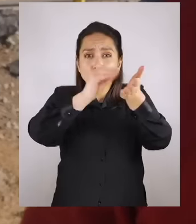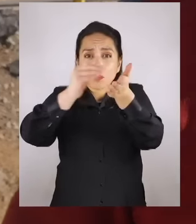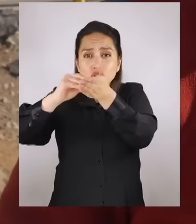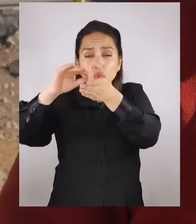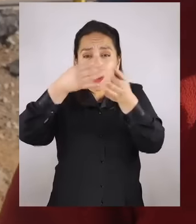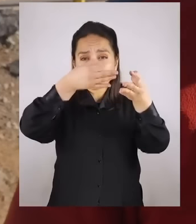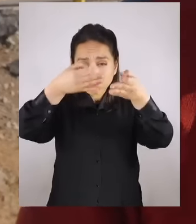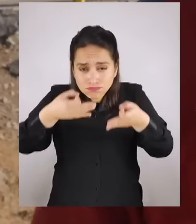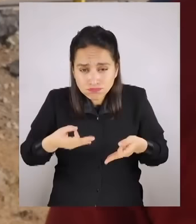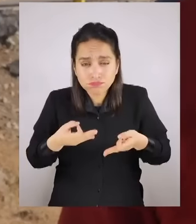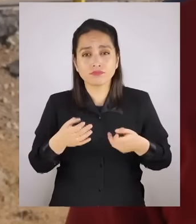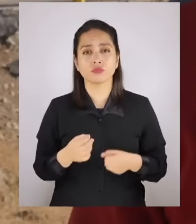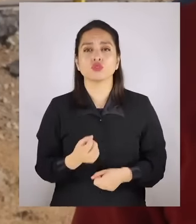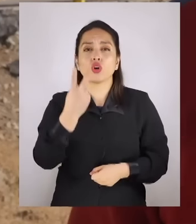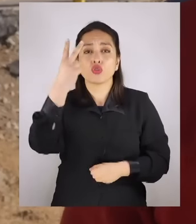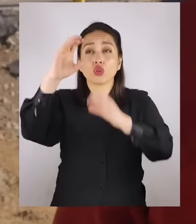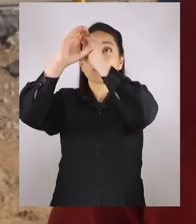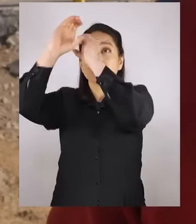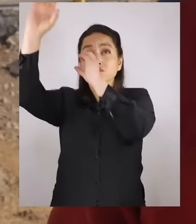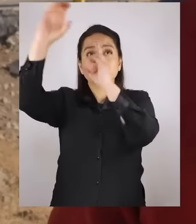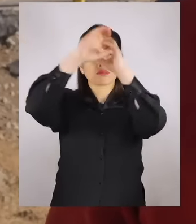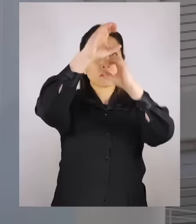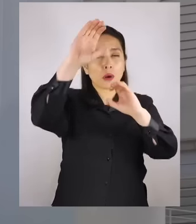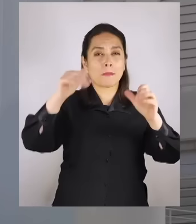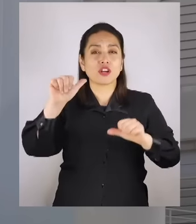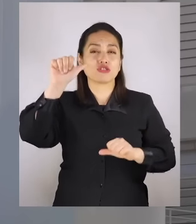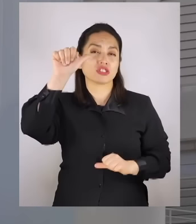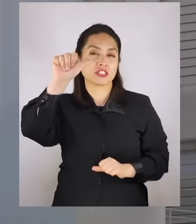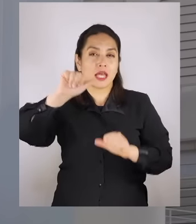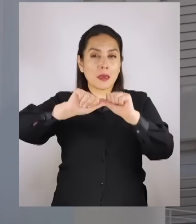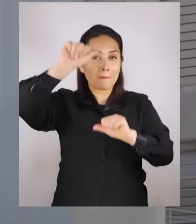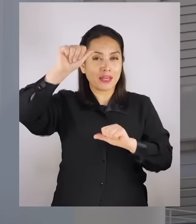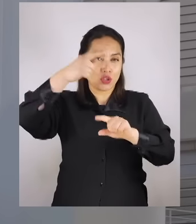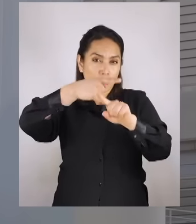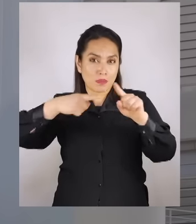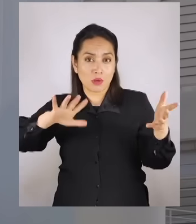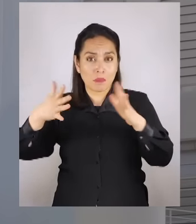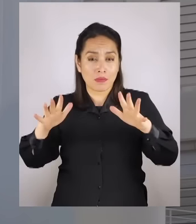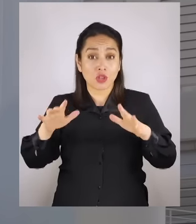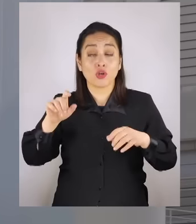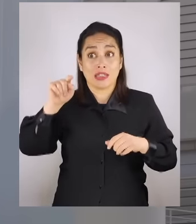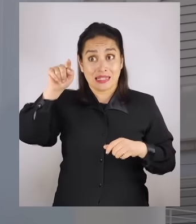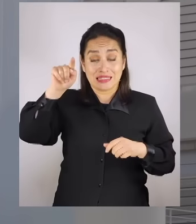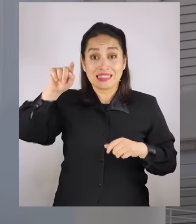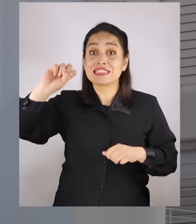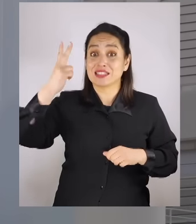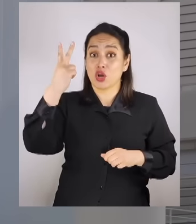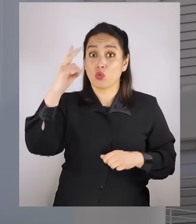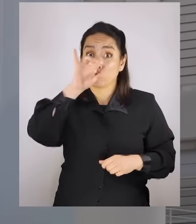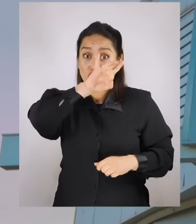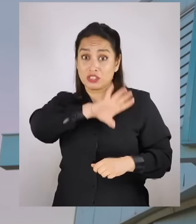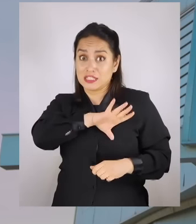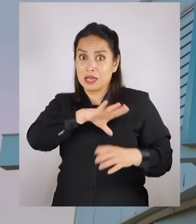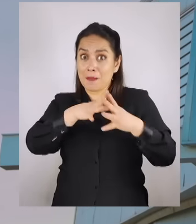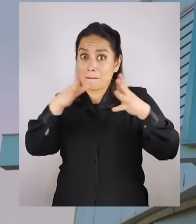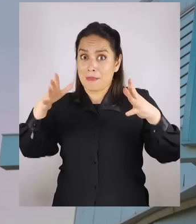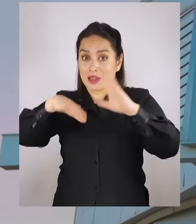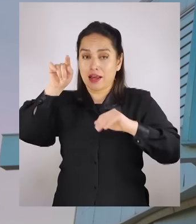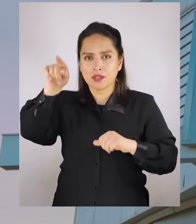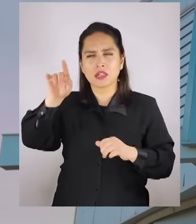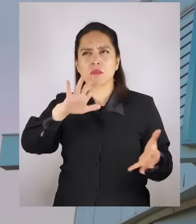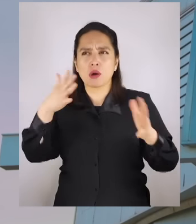son dos telescopios de 6,5 metros, es el segundo en Chile, en tamaño. Y en el mundo es, yo